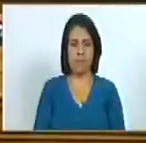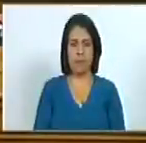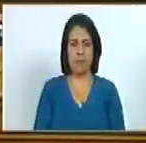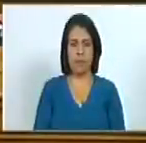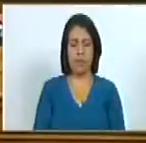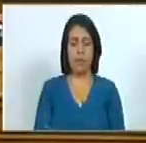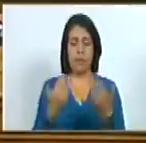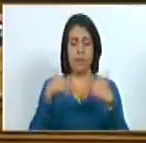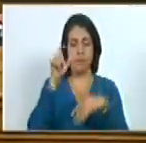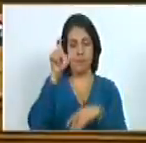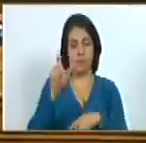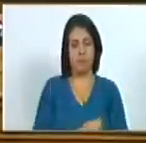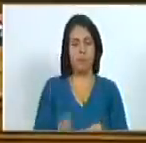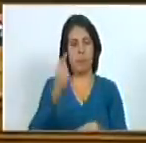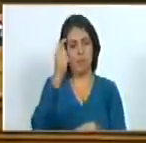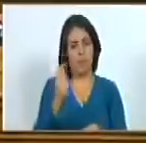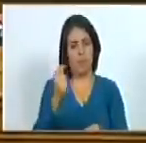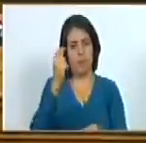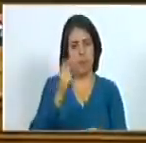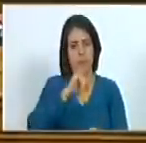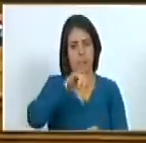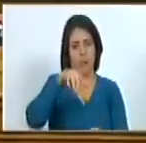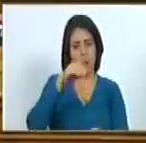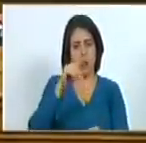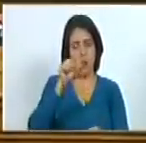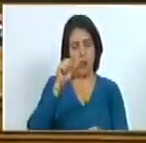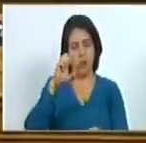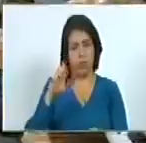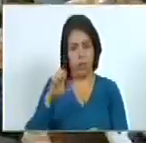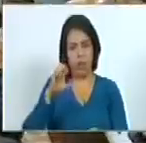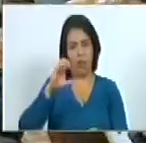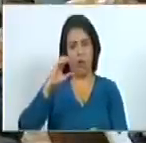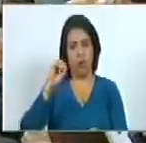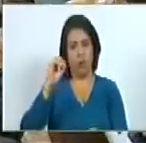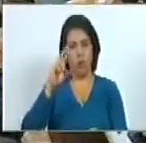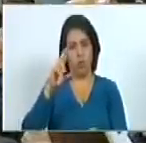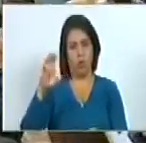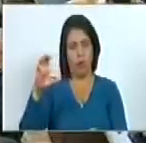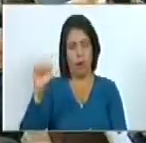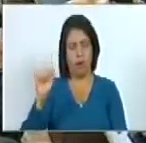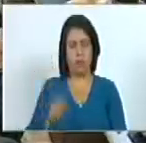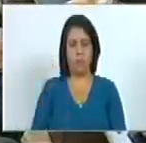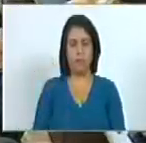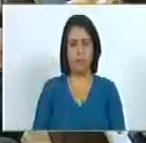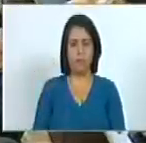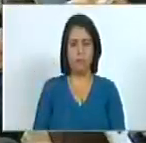Voy a dejar en el derecho de palabra al diputado José Gregorio Correa.